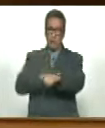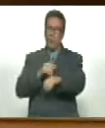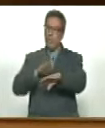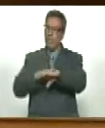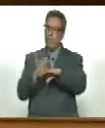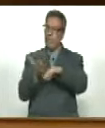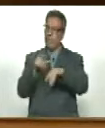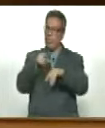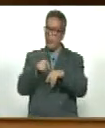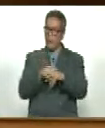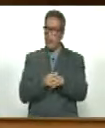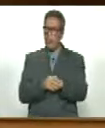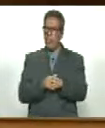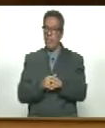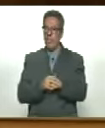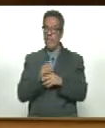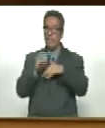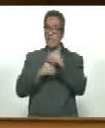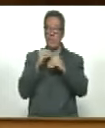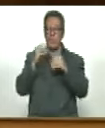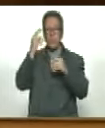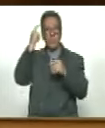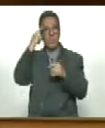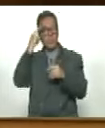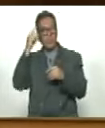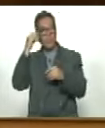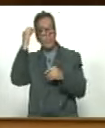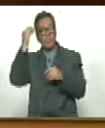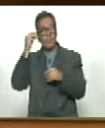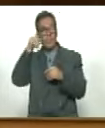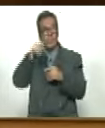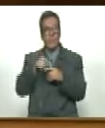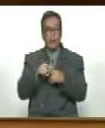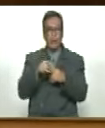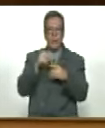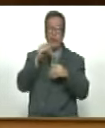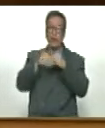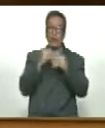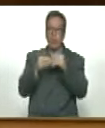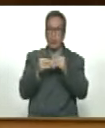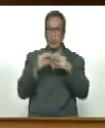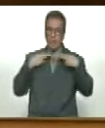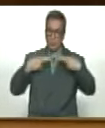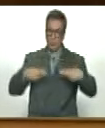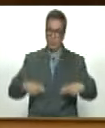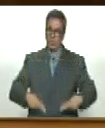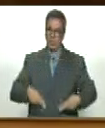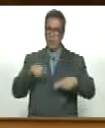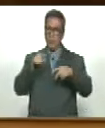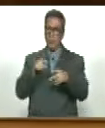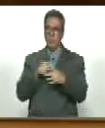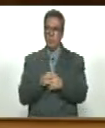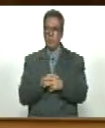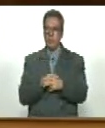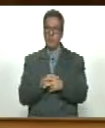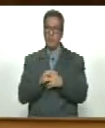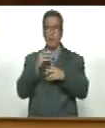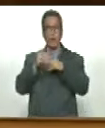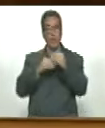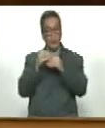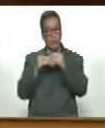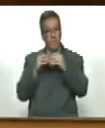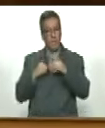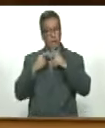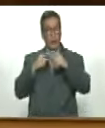Porque lo que resulta lógico, lo que resulta humano, lo que